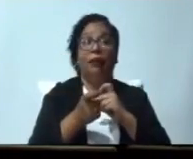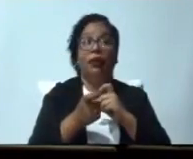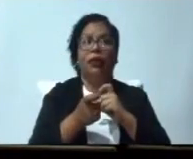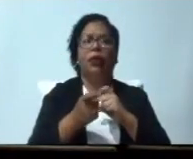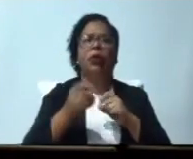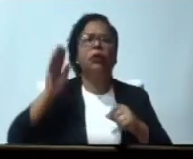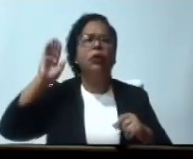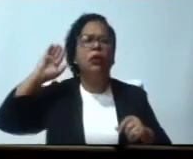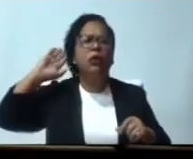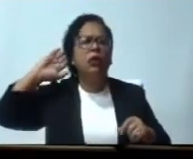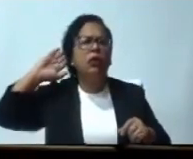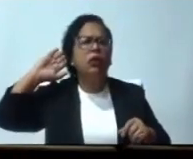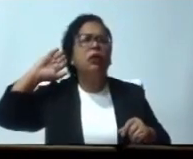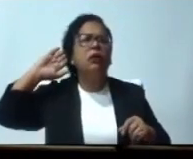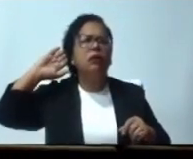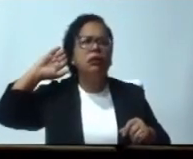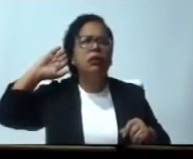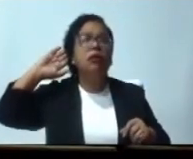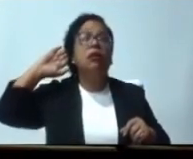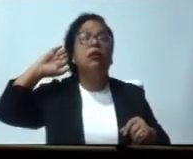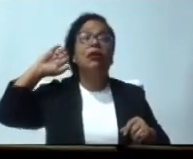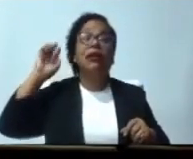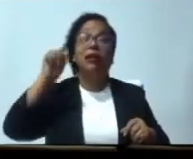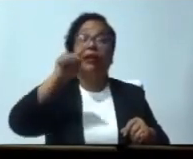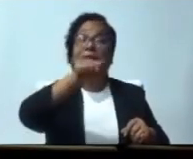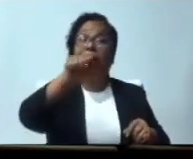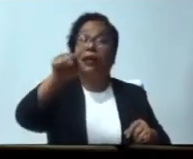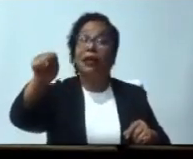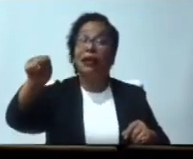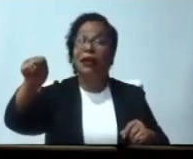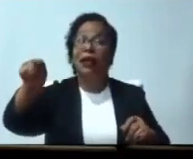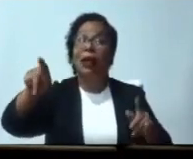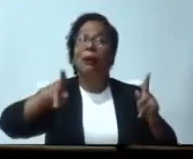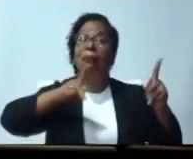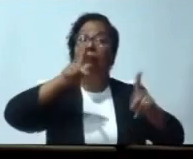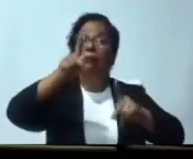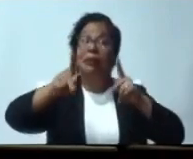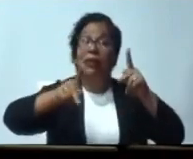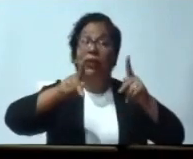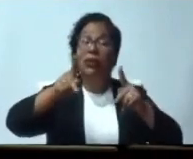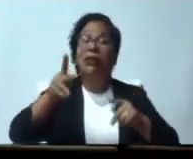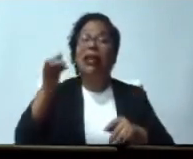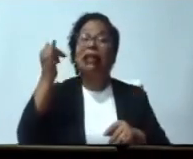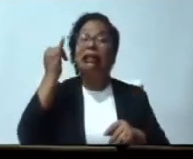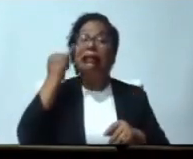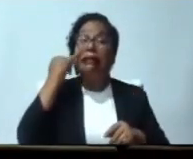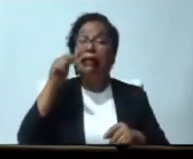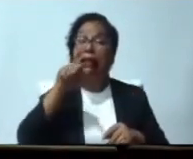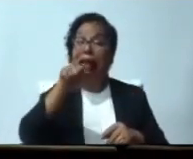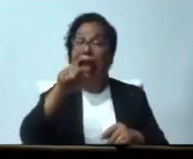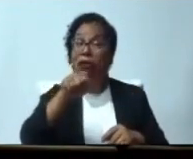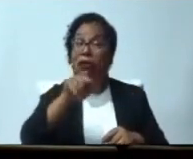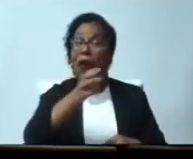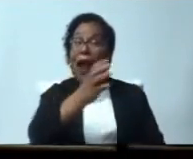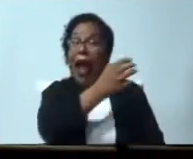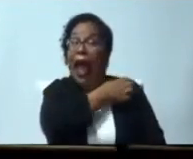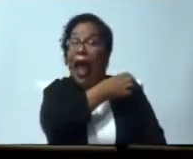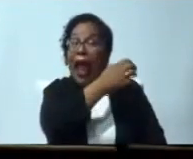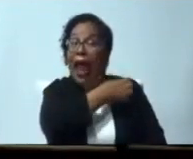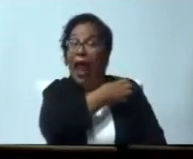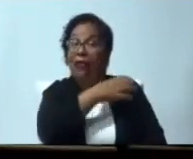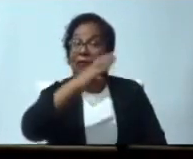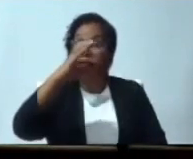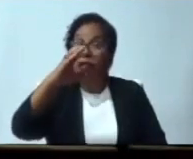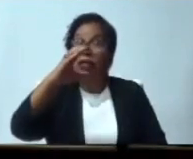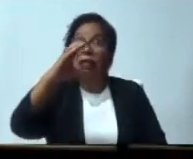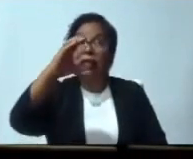el oído en el corazón del pueblo. Sin los empresarios, un país sin